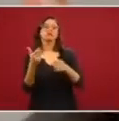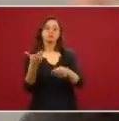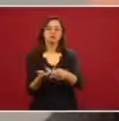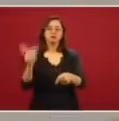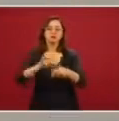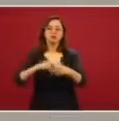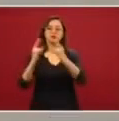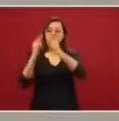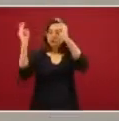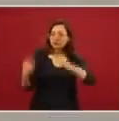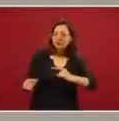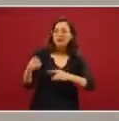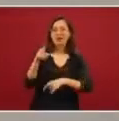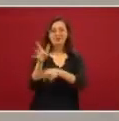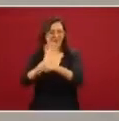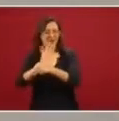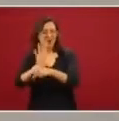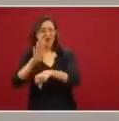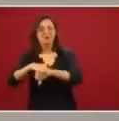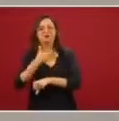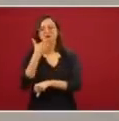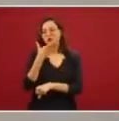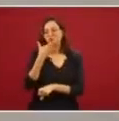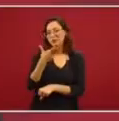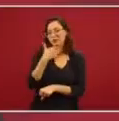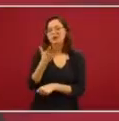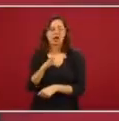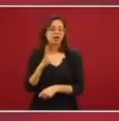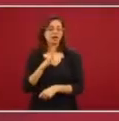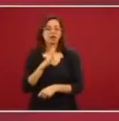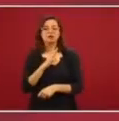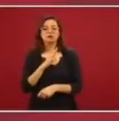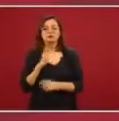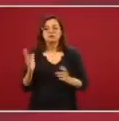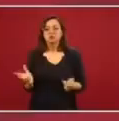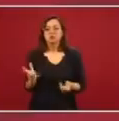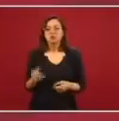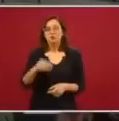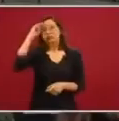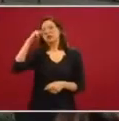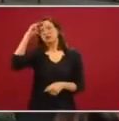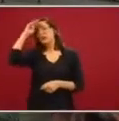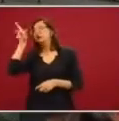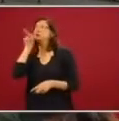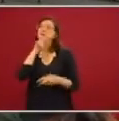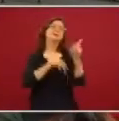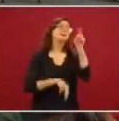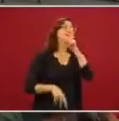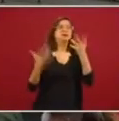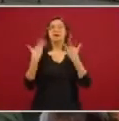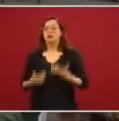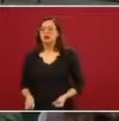a veces lo veo en documentales de lo que ocurre en otras partes del mundo no debe llevarnos al pánico para eso están